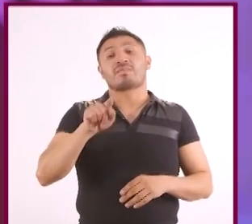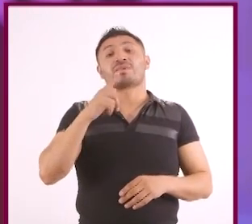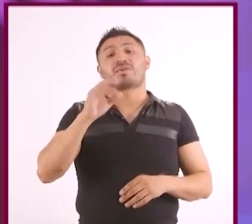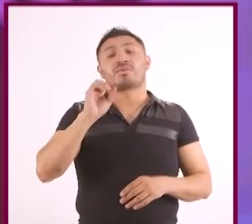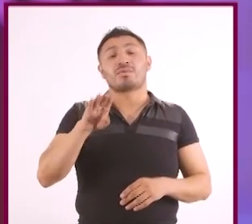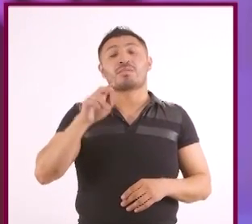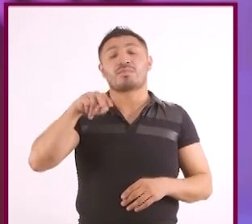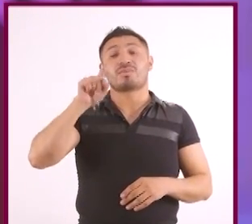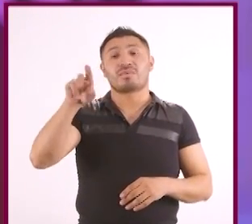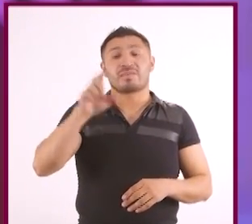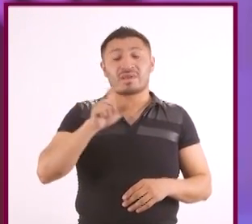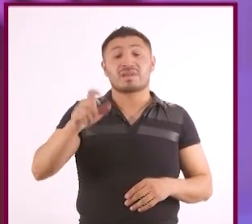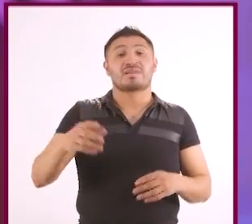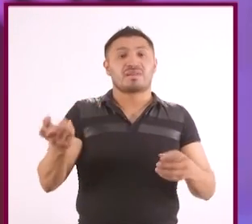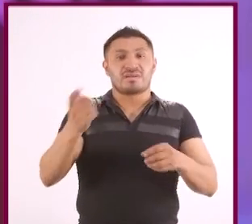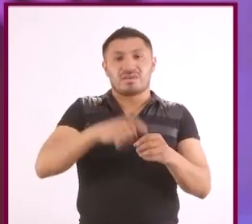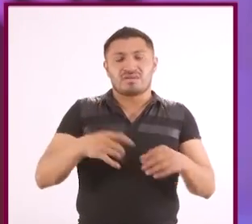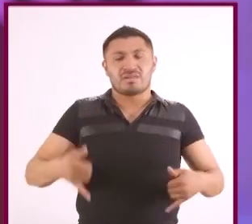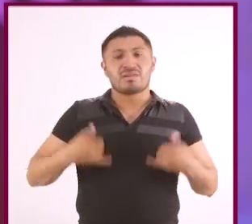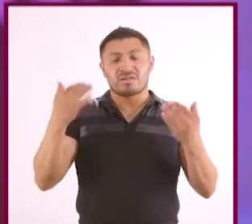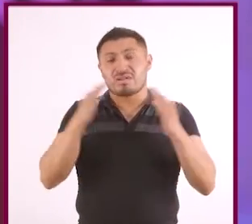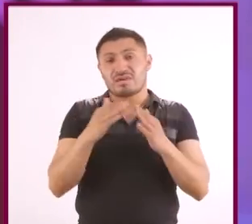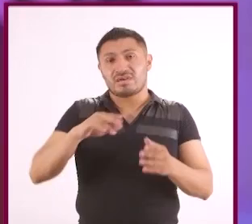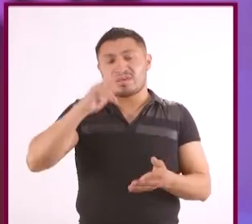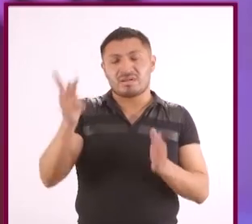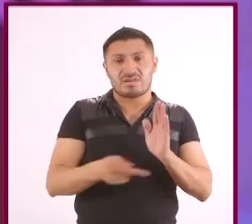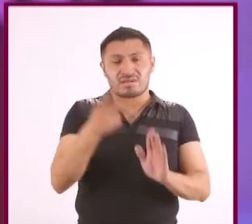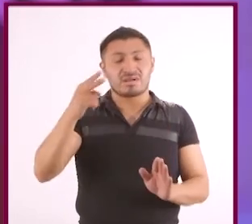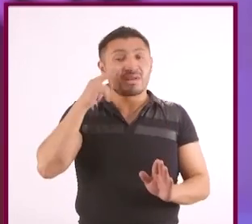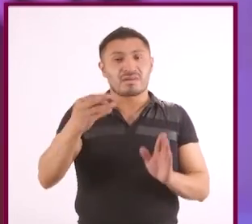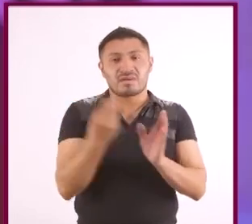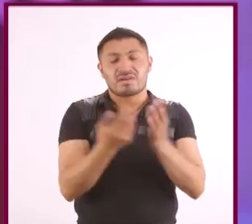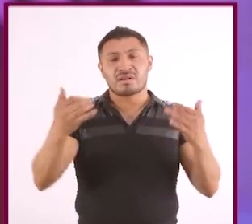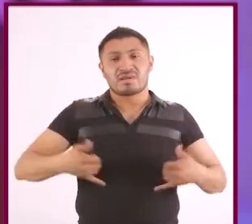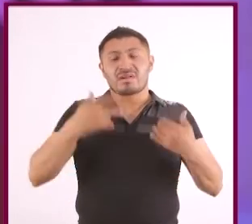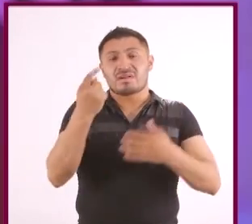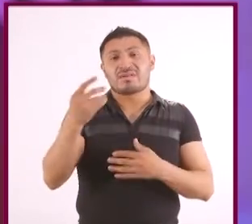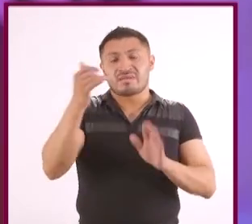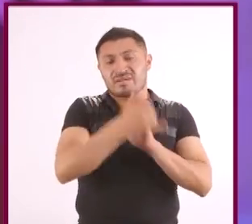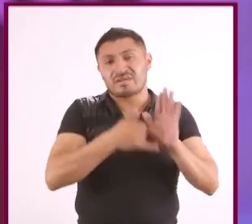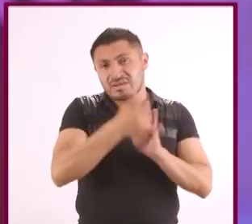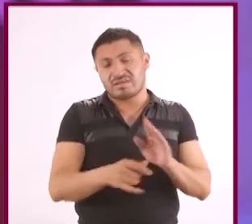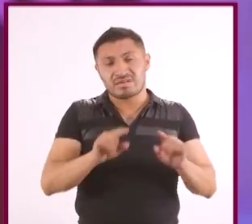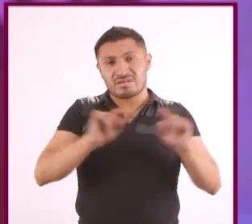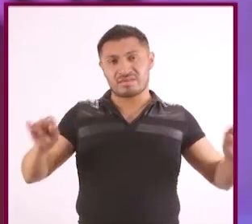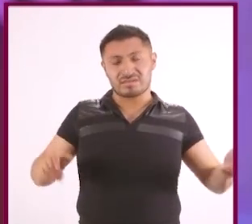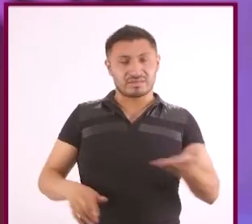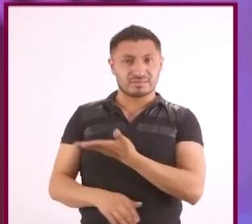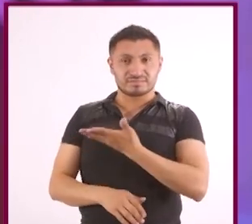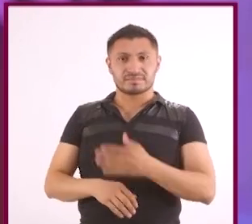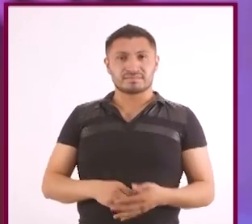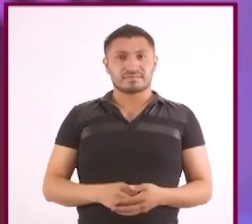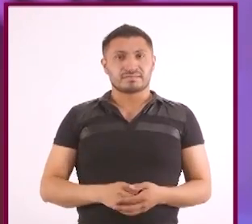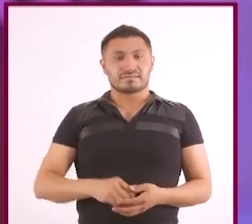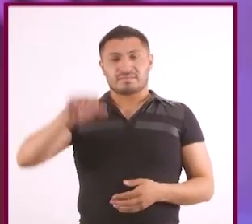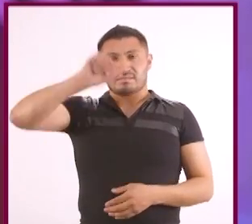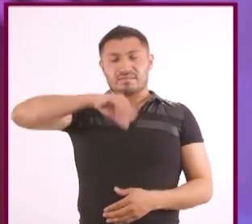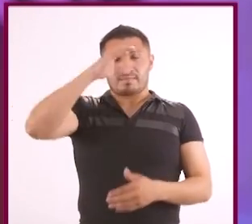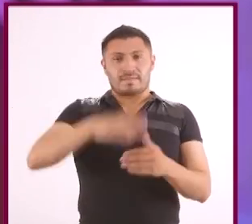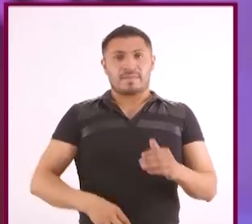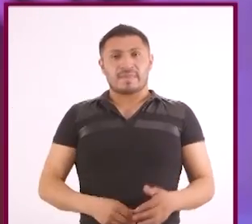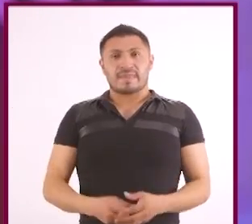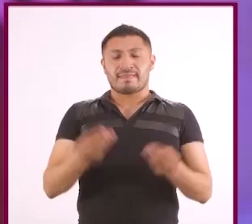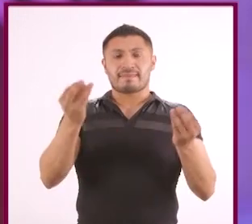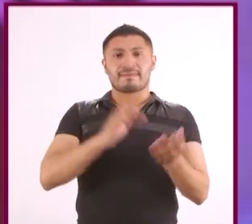jovenesencasa.cep.gov.mx. Únete a la comunidad de Jóvenes en Casa y vuelve a ver los programas de Jóvenes en TV en el canal de YouTube que aparece en pantalla. Por hoy es